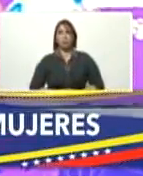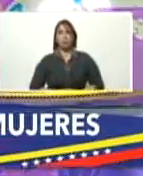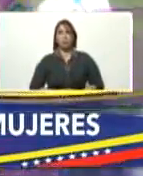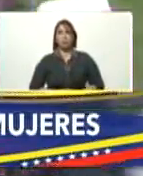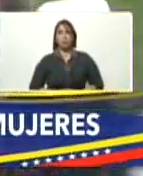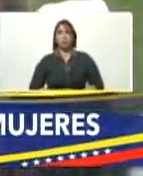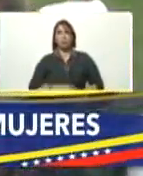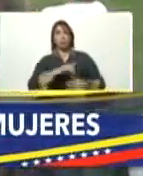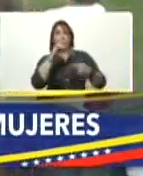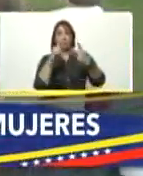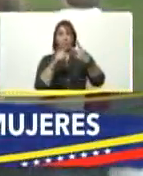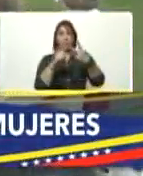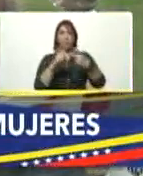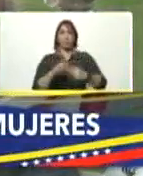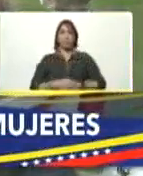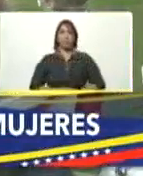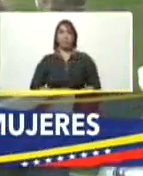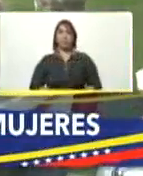En segundo lugar,